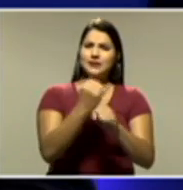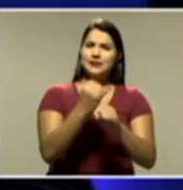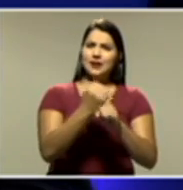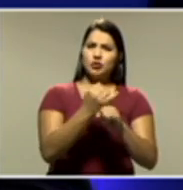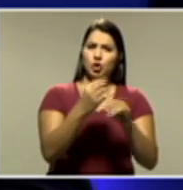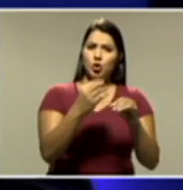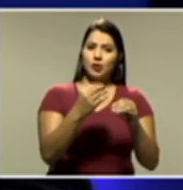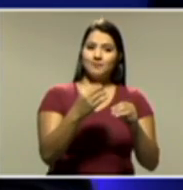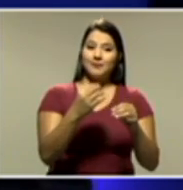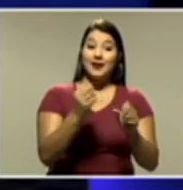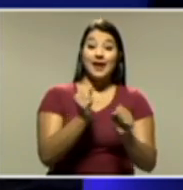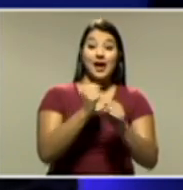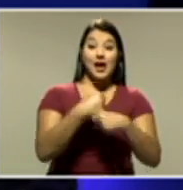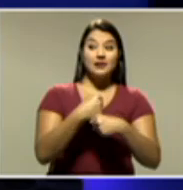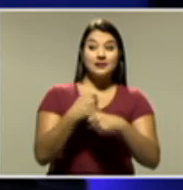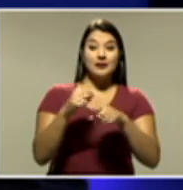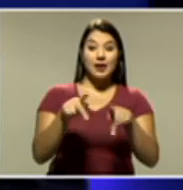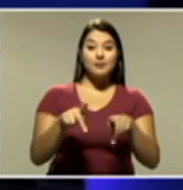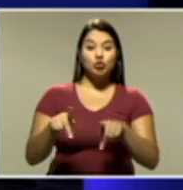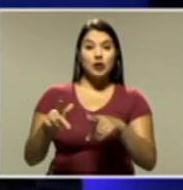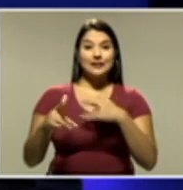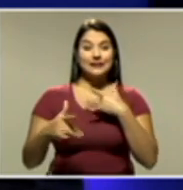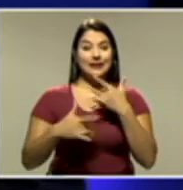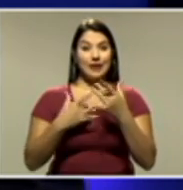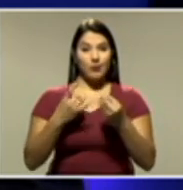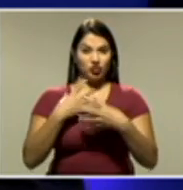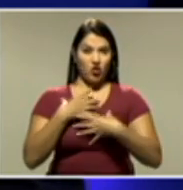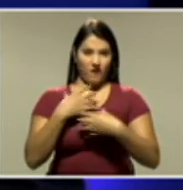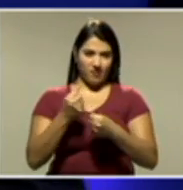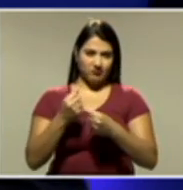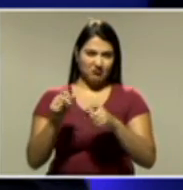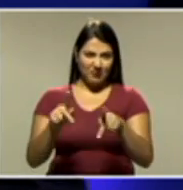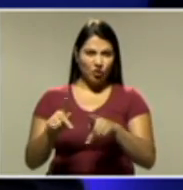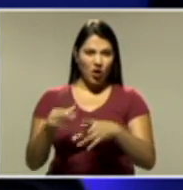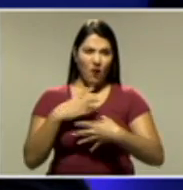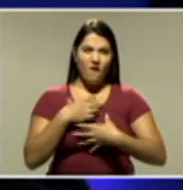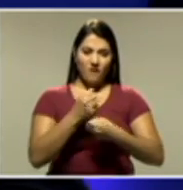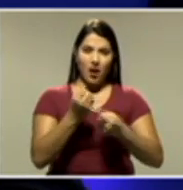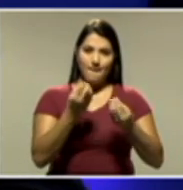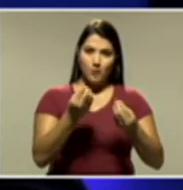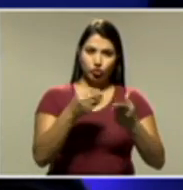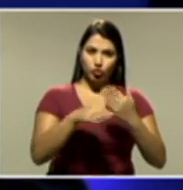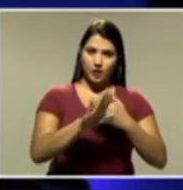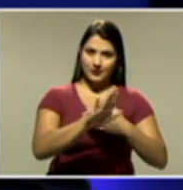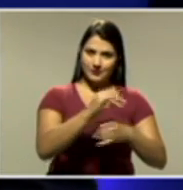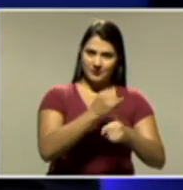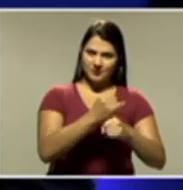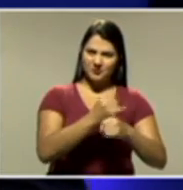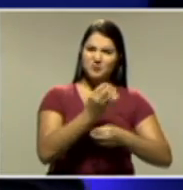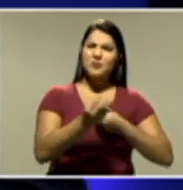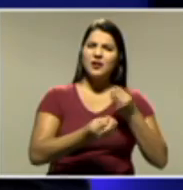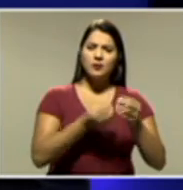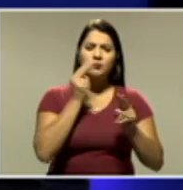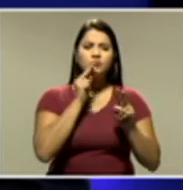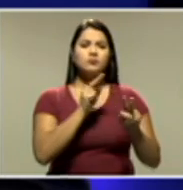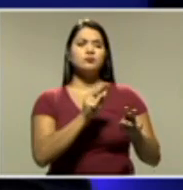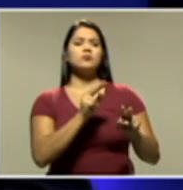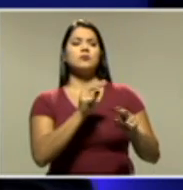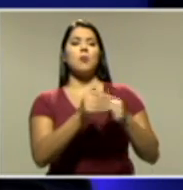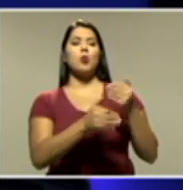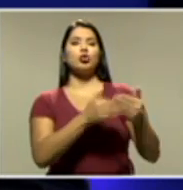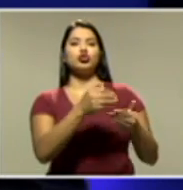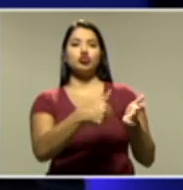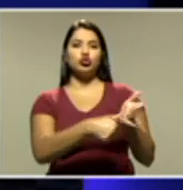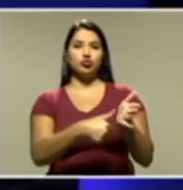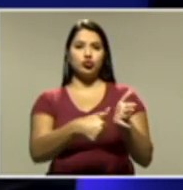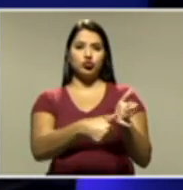los costarricenses. Le toca vigilar y organizar nada menos que los procesos electorales del país. A lo largo